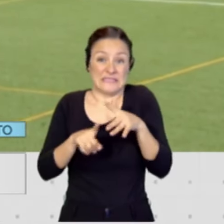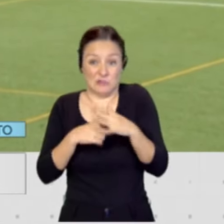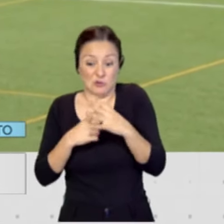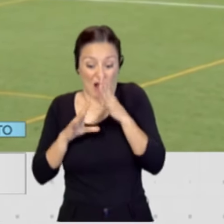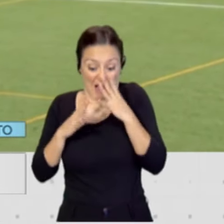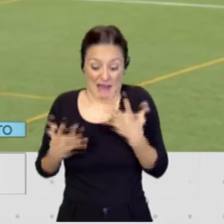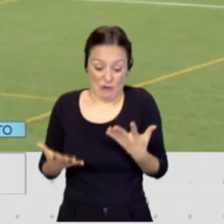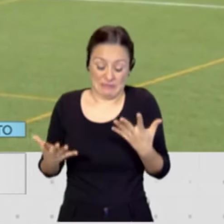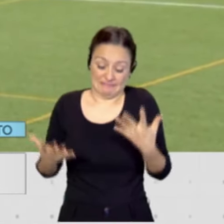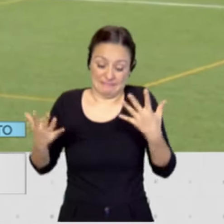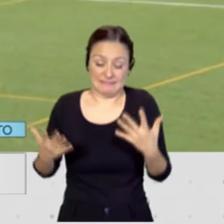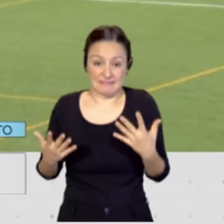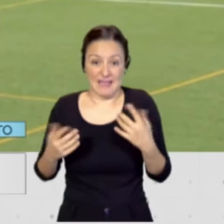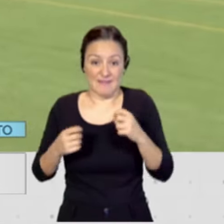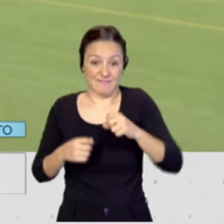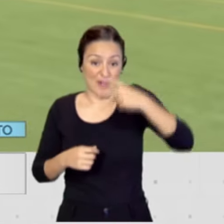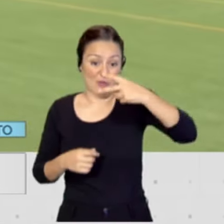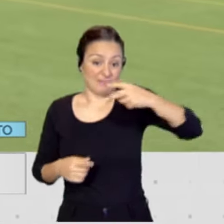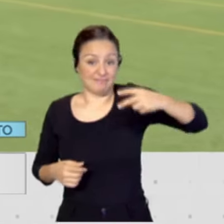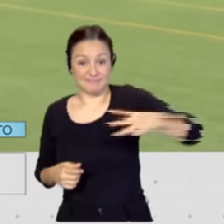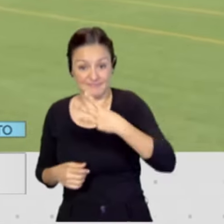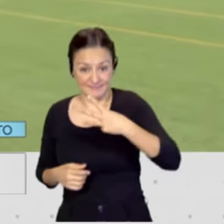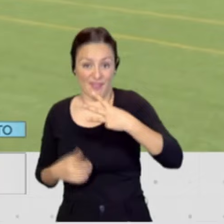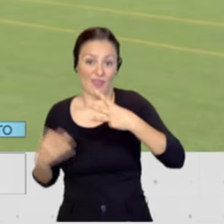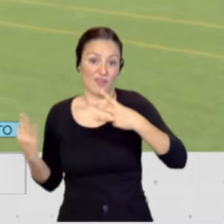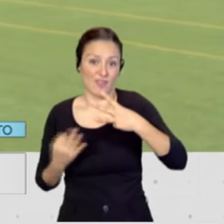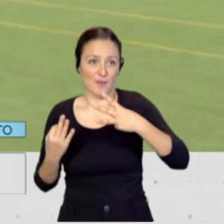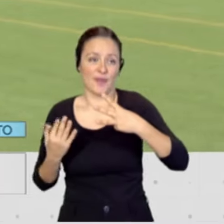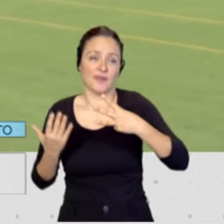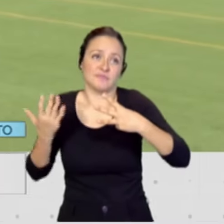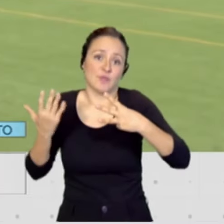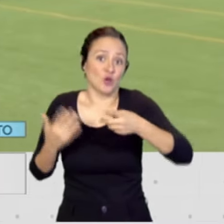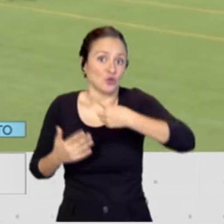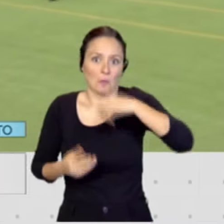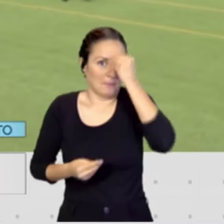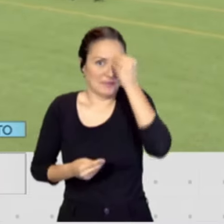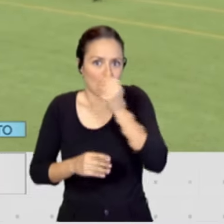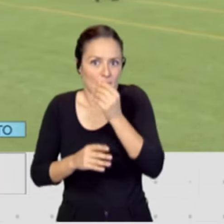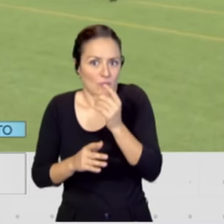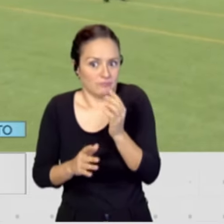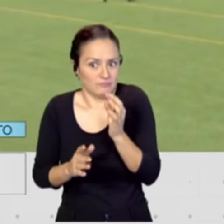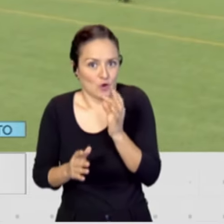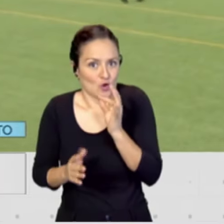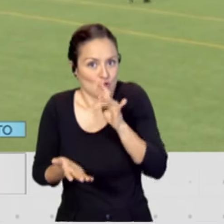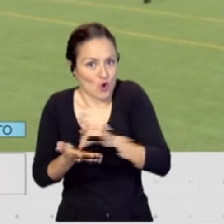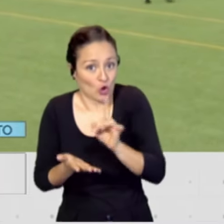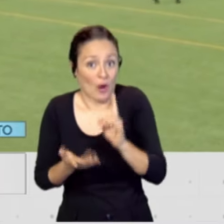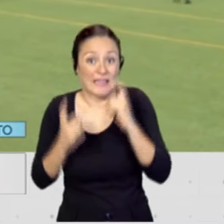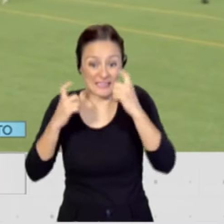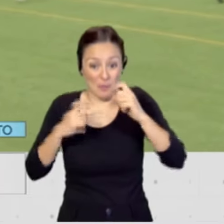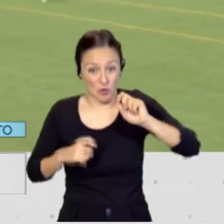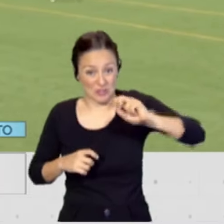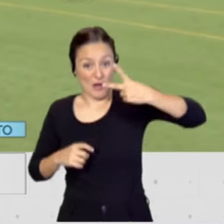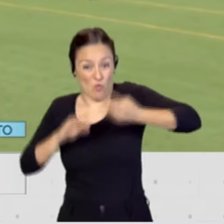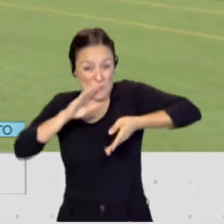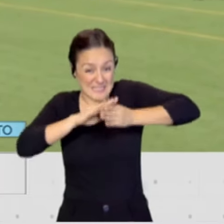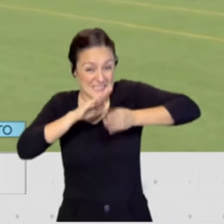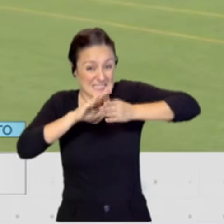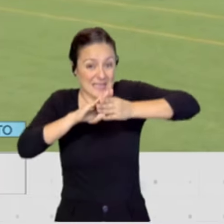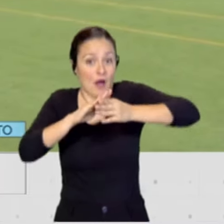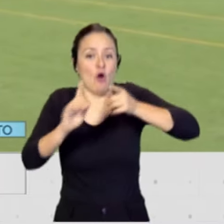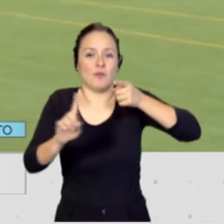el perder la categoría que Que bueno que no contábamos con ellos Nuestro objetivo era intentar mantenerla para el año que viene